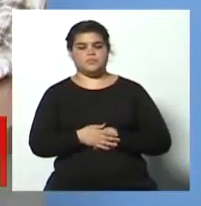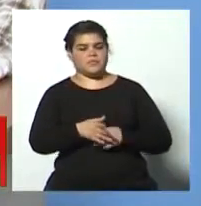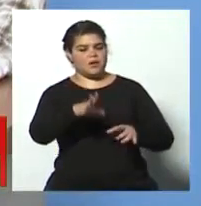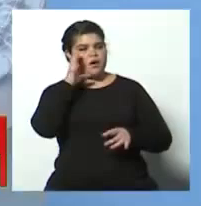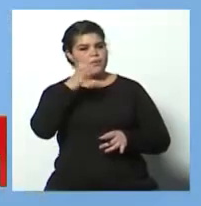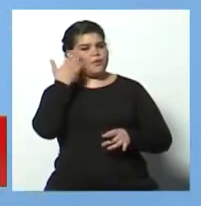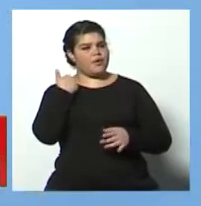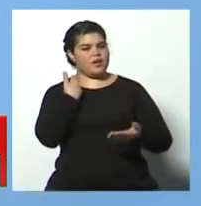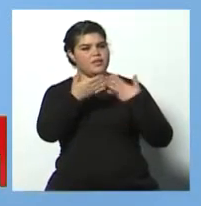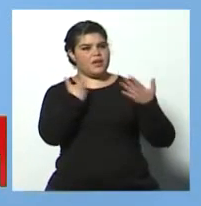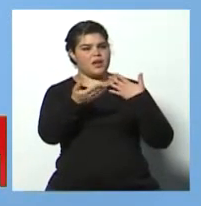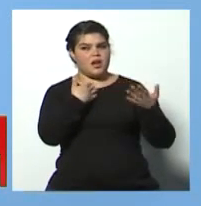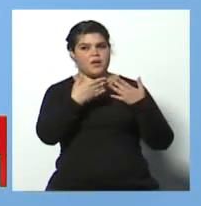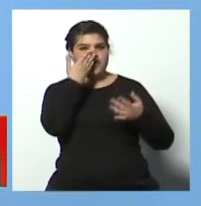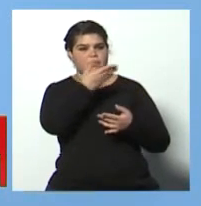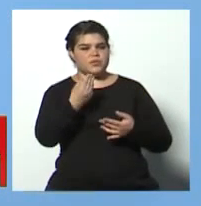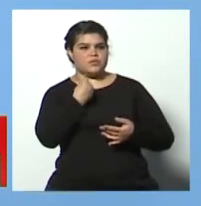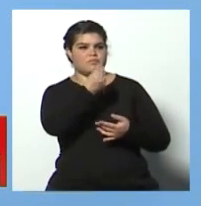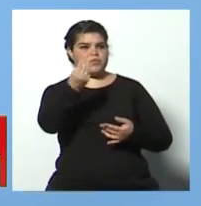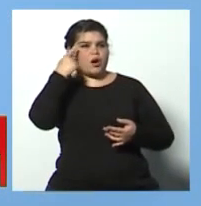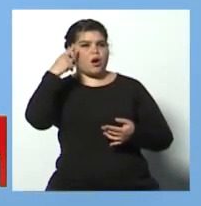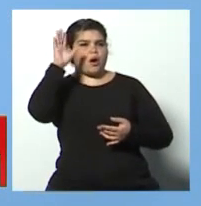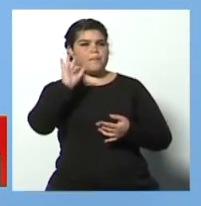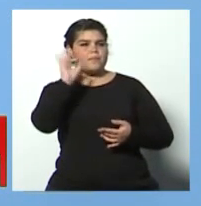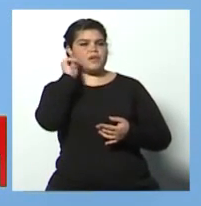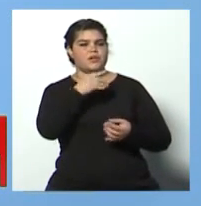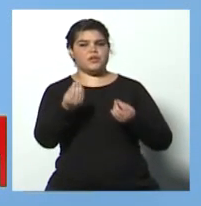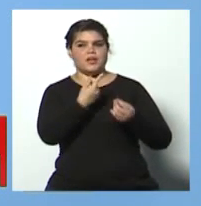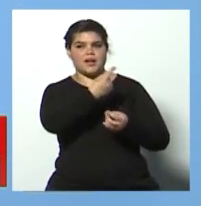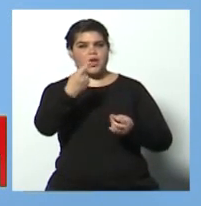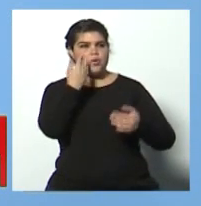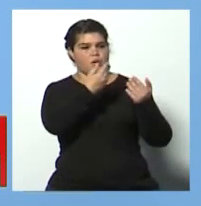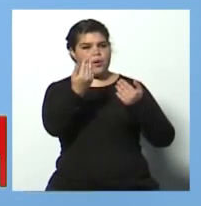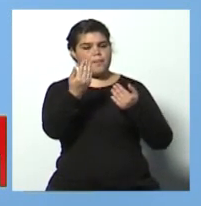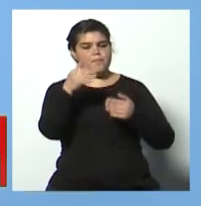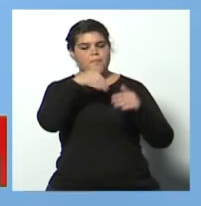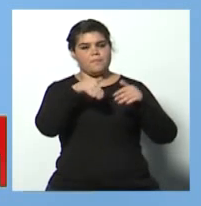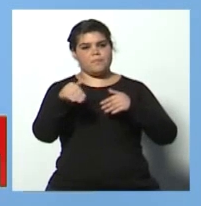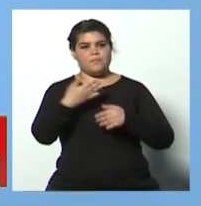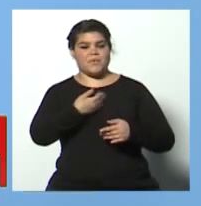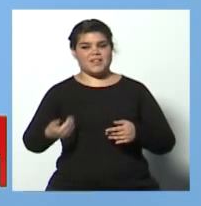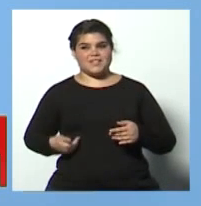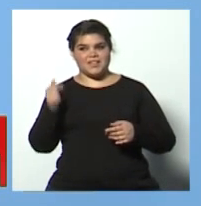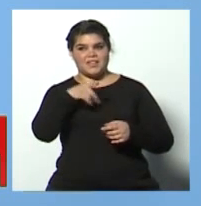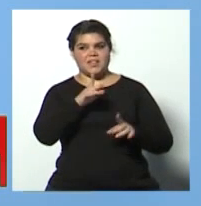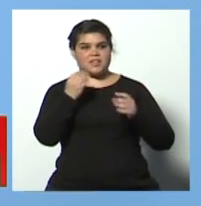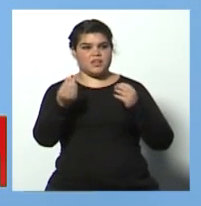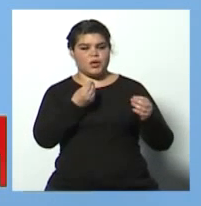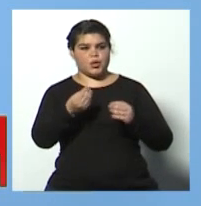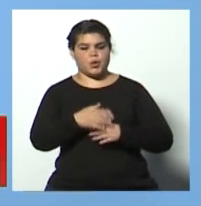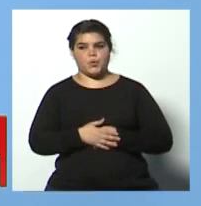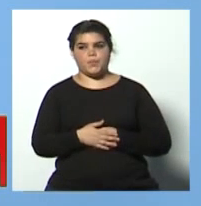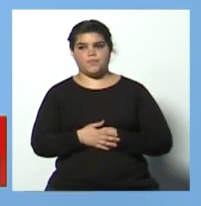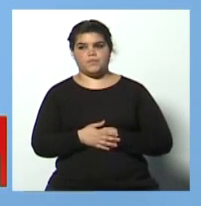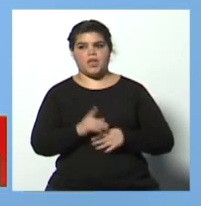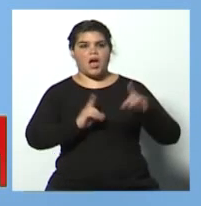piso, hablábamos sobre los candidatos y sobre la opinión de los mismos. Hablamos de los candidatos a presidente con respecto al dólar y al cepo. Hay algunos que manifiestan